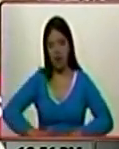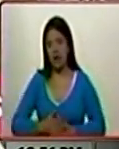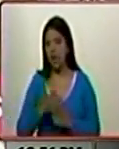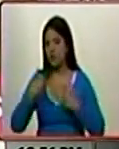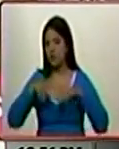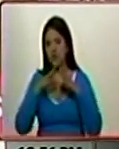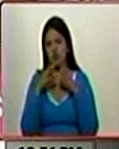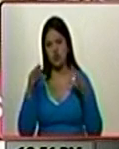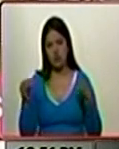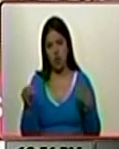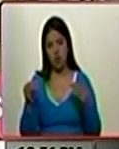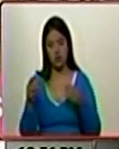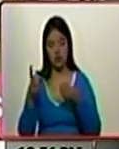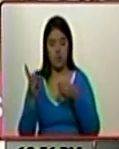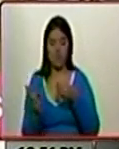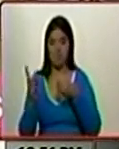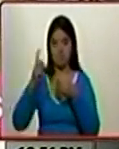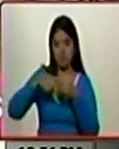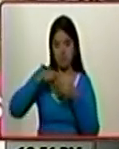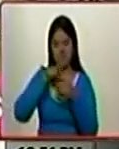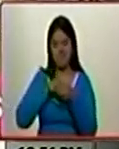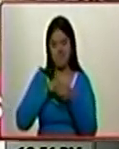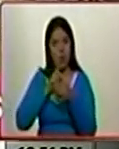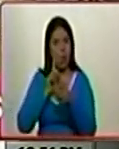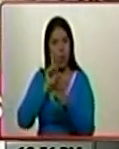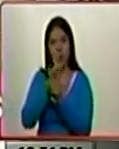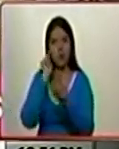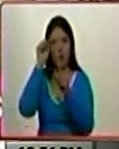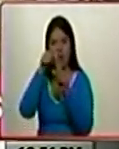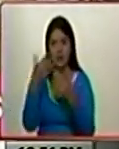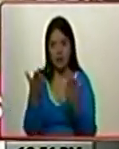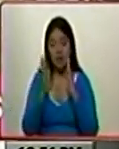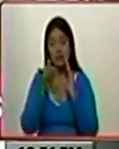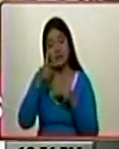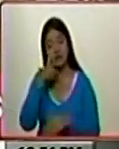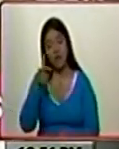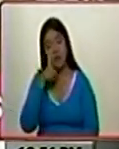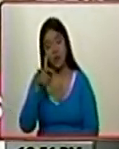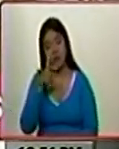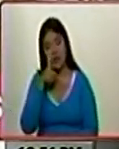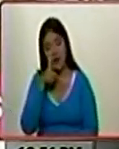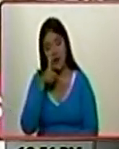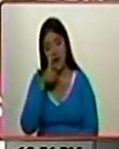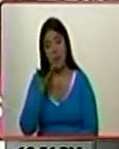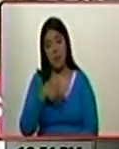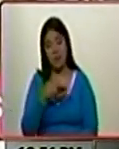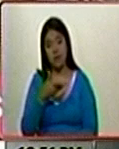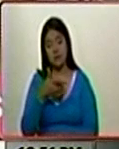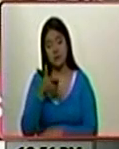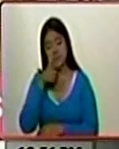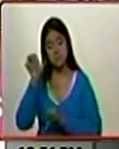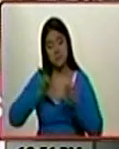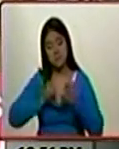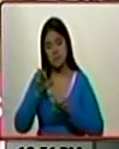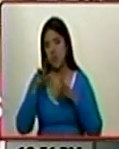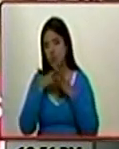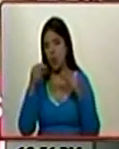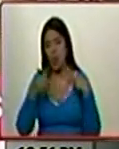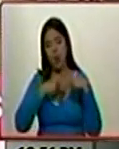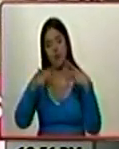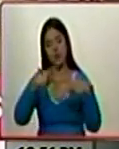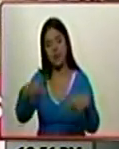haciendo un equipo con la finalidad de prestar la seguridad y hacer las respectivas actas y los respectivos